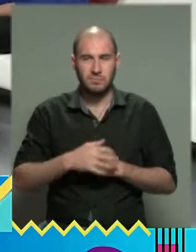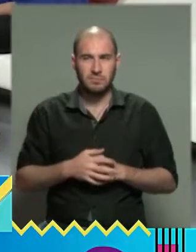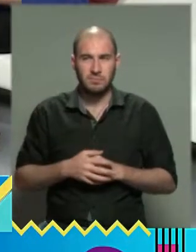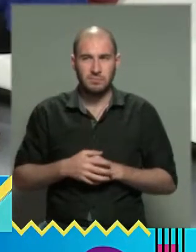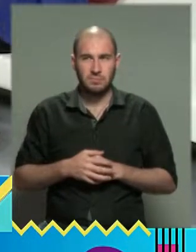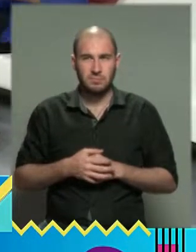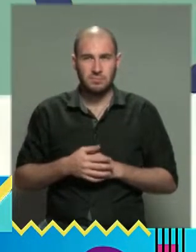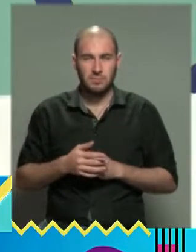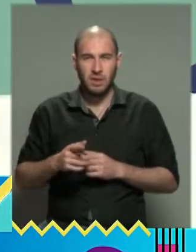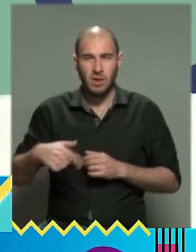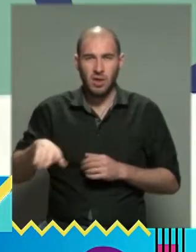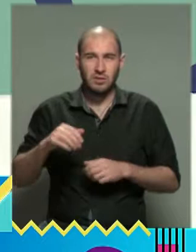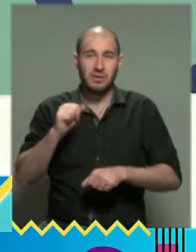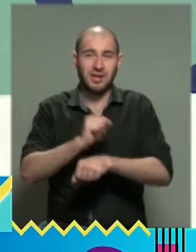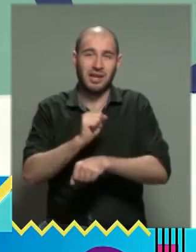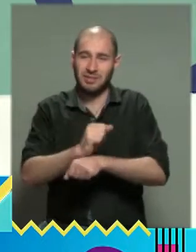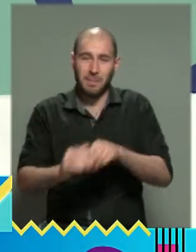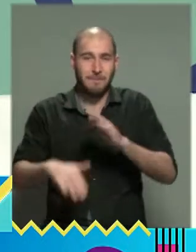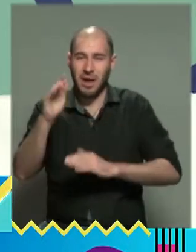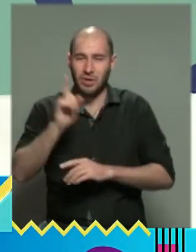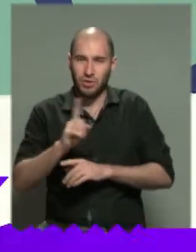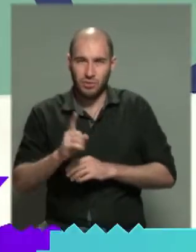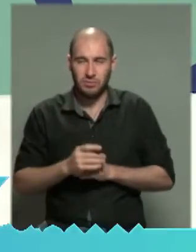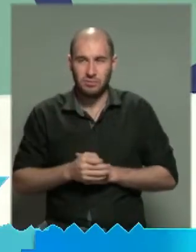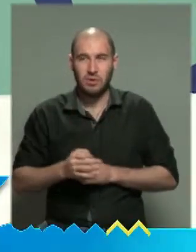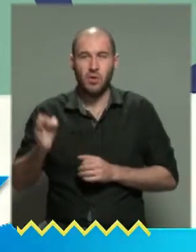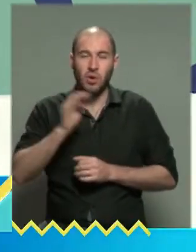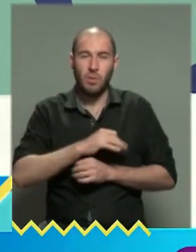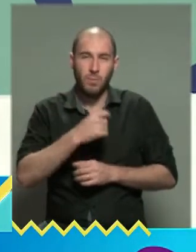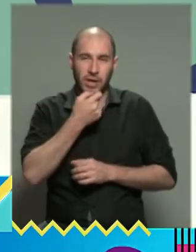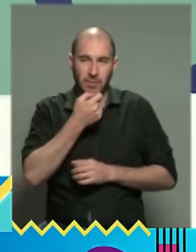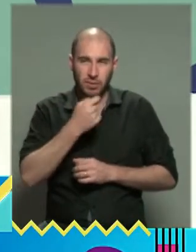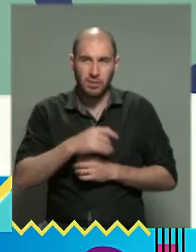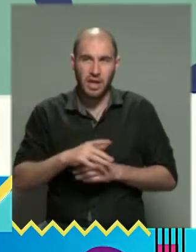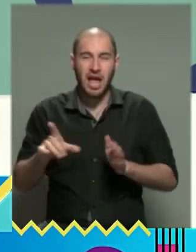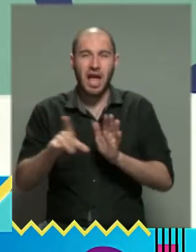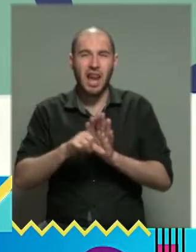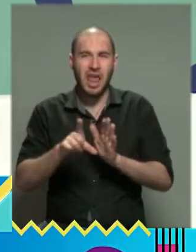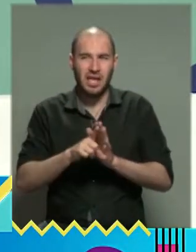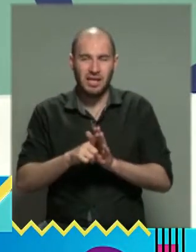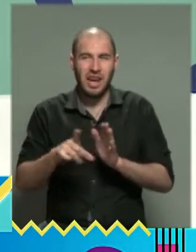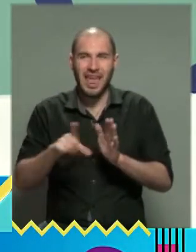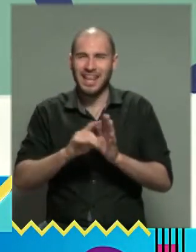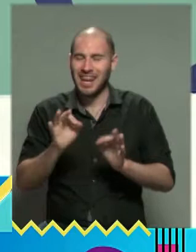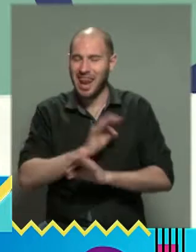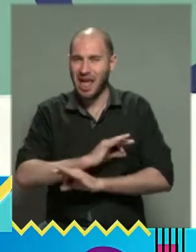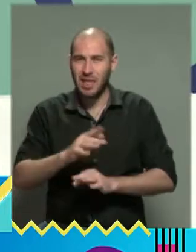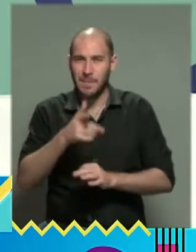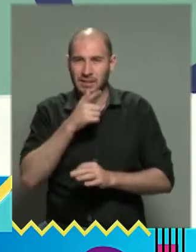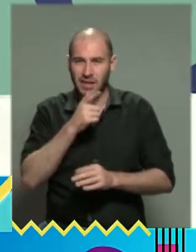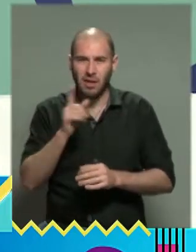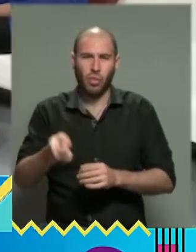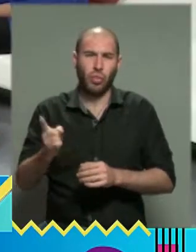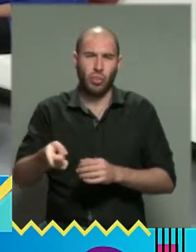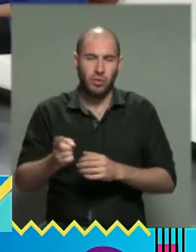y que no tengamos que hacer nuevas cárceles y que no tengamos que hacer que no vuelva a la ley de ninguna ley que se parezca a un patronato.